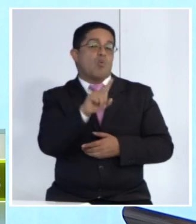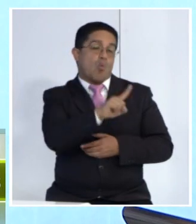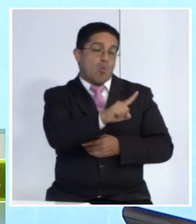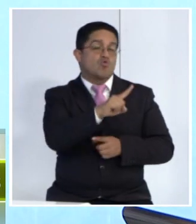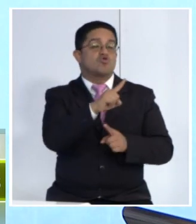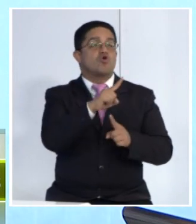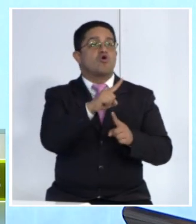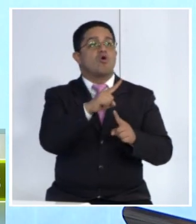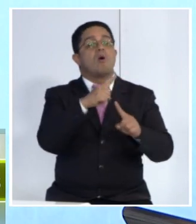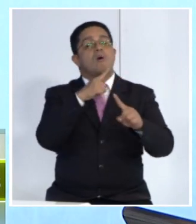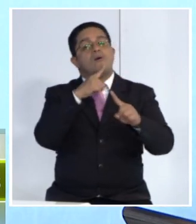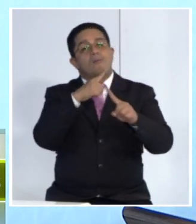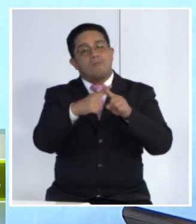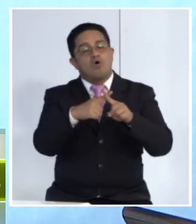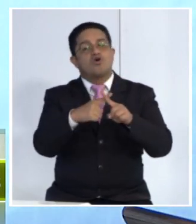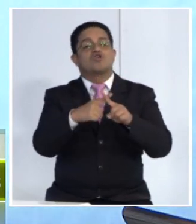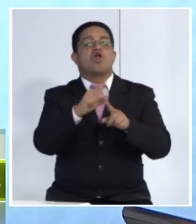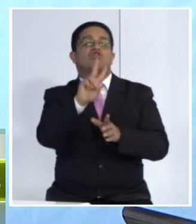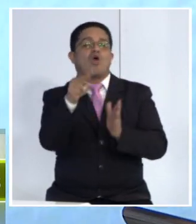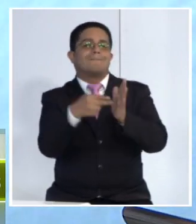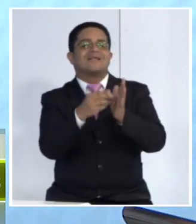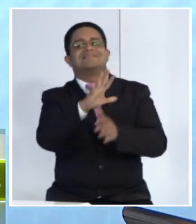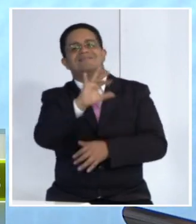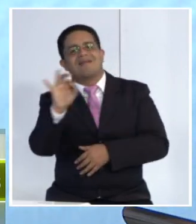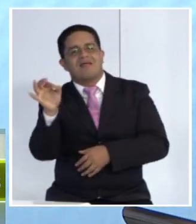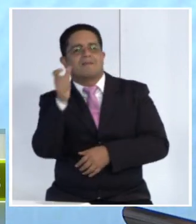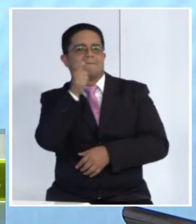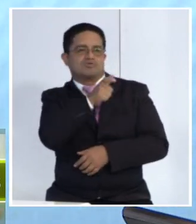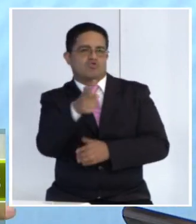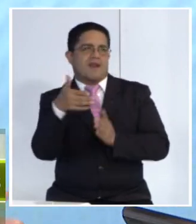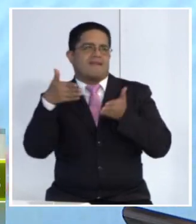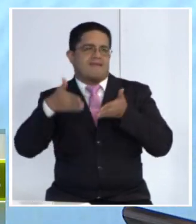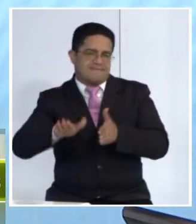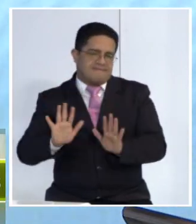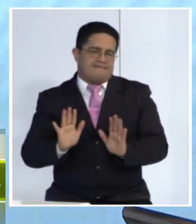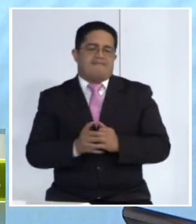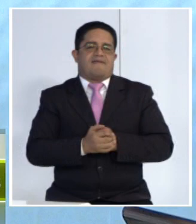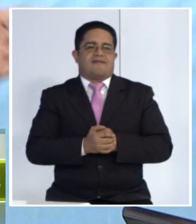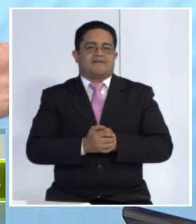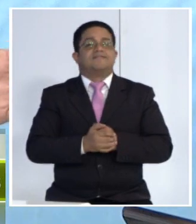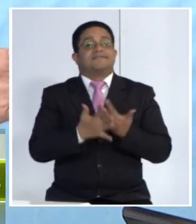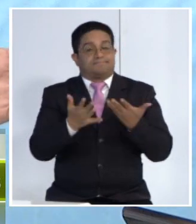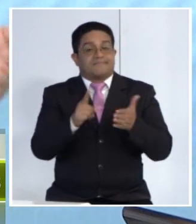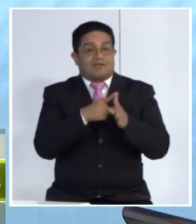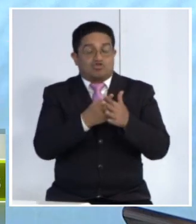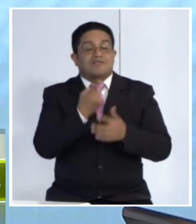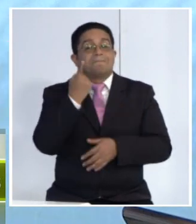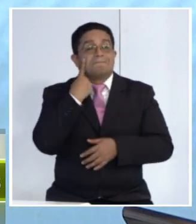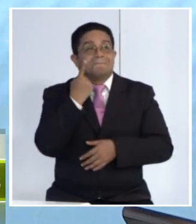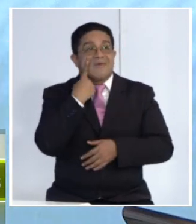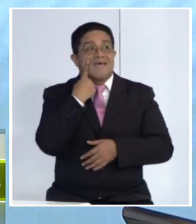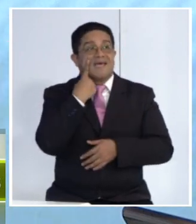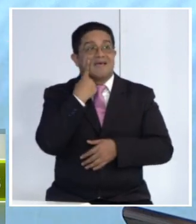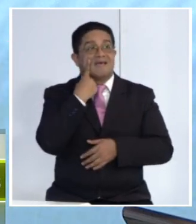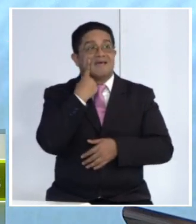1 por cada 2.500 nacidos, ¿verdad? Entonces, fíjate que ya el factor